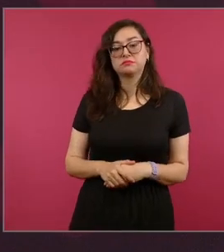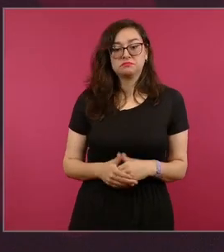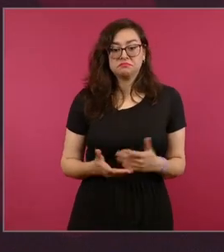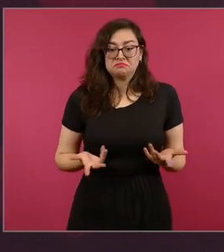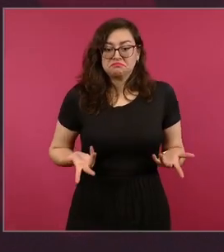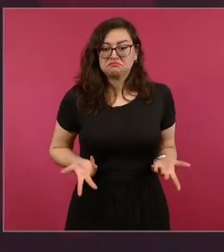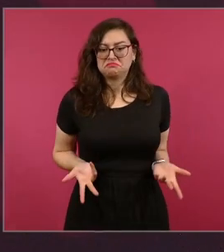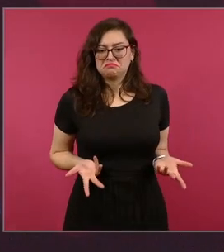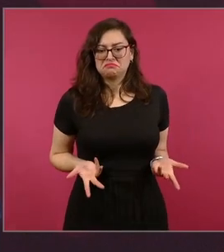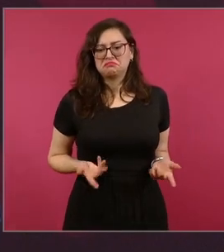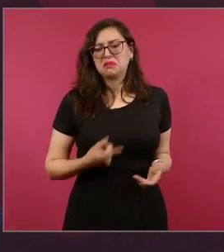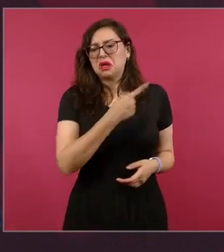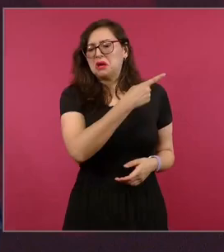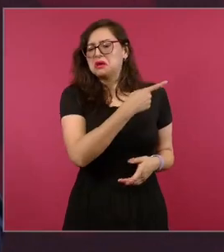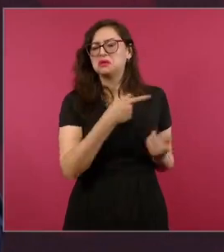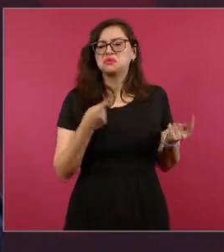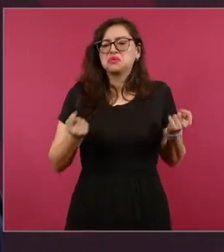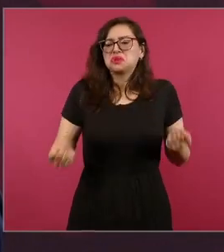les importa.